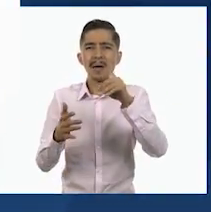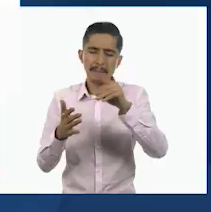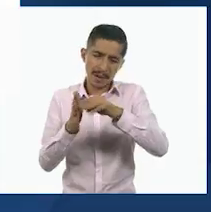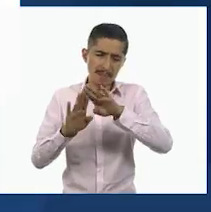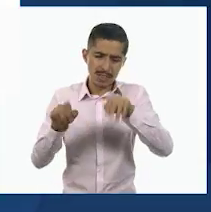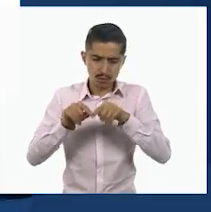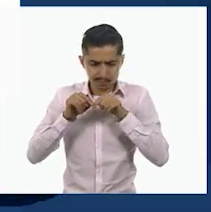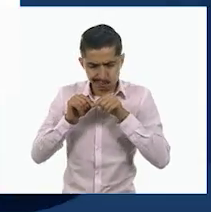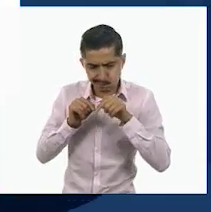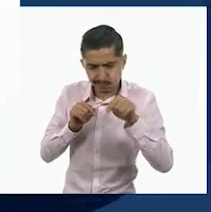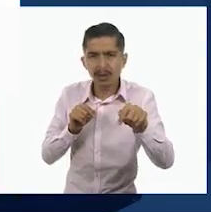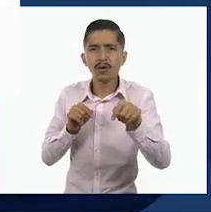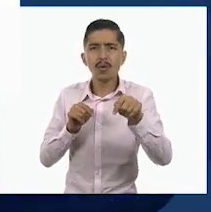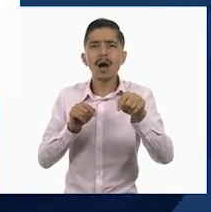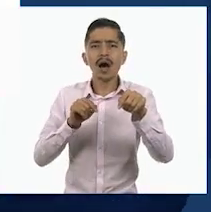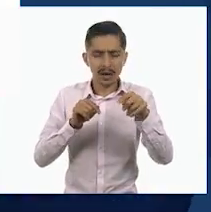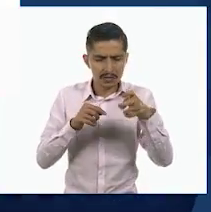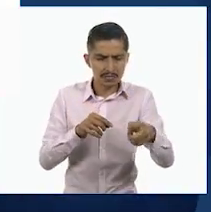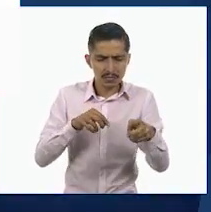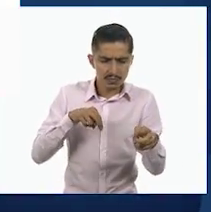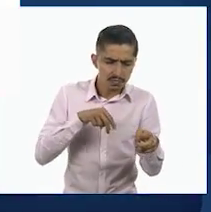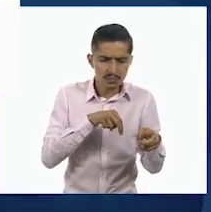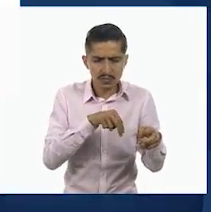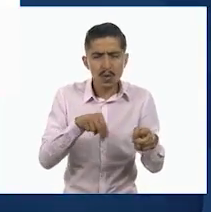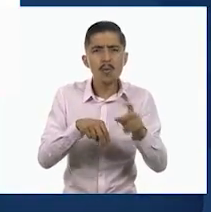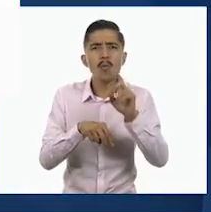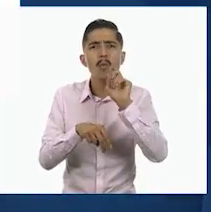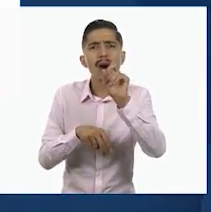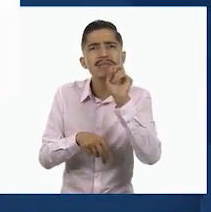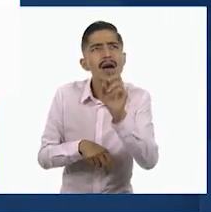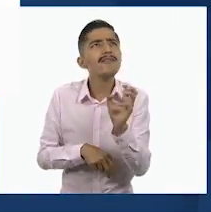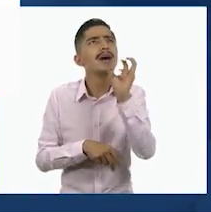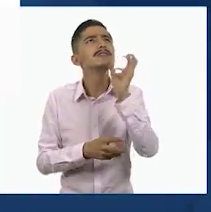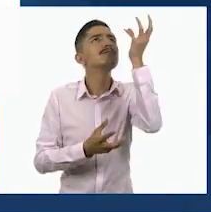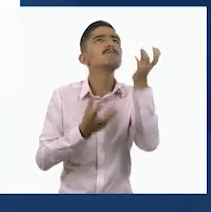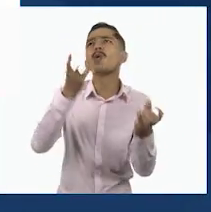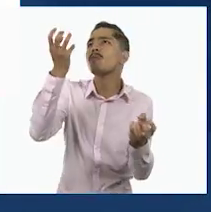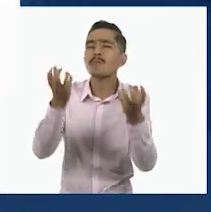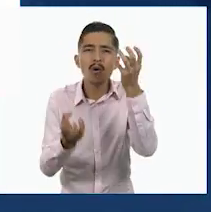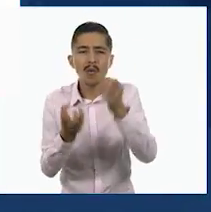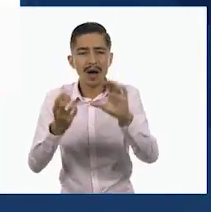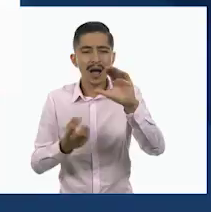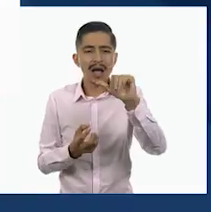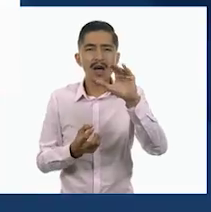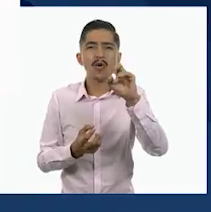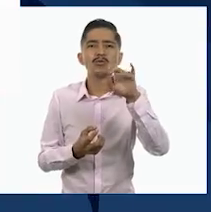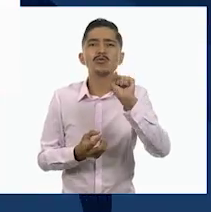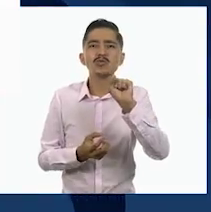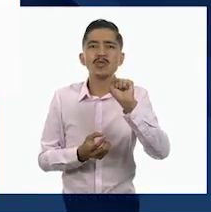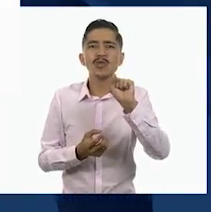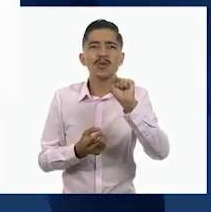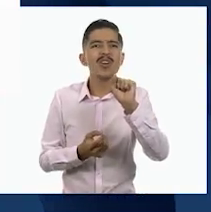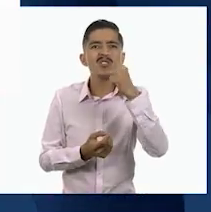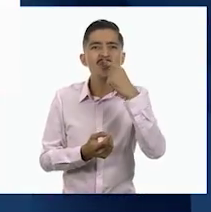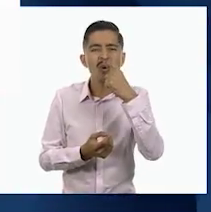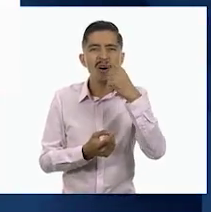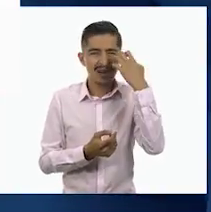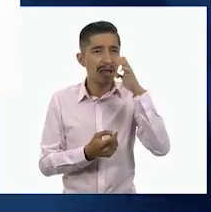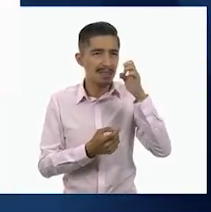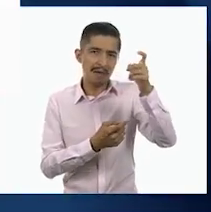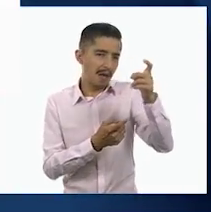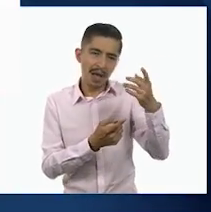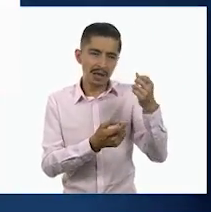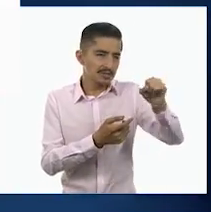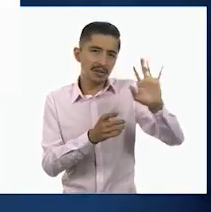corre, y en su orilla cortábamos guayabas e icacos, un fruto rojo que por allá se da silvestre y del